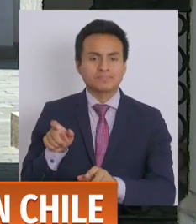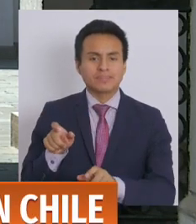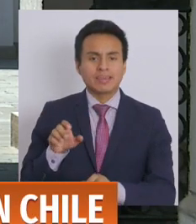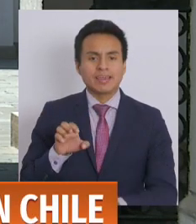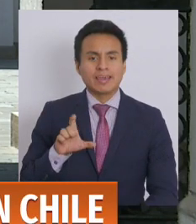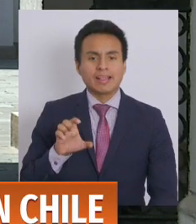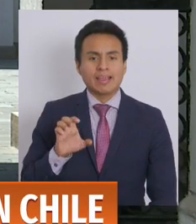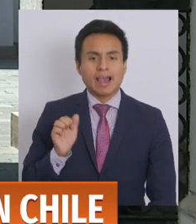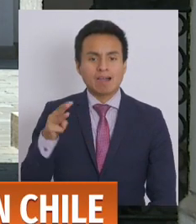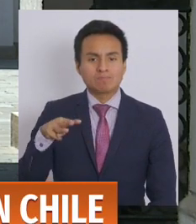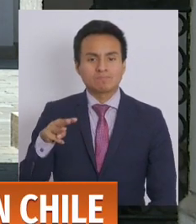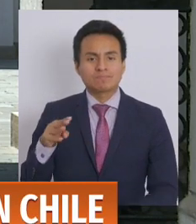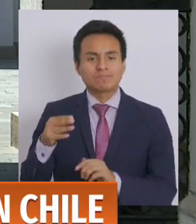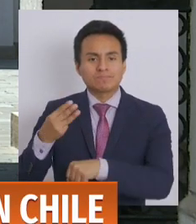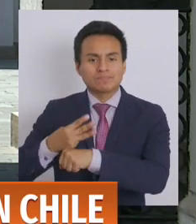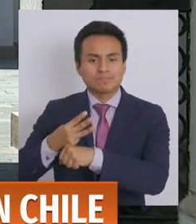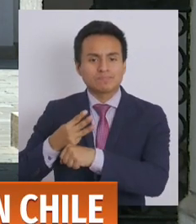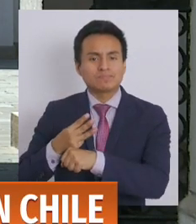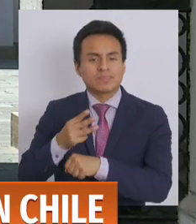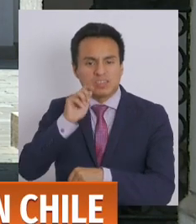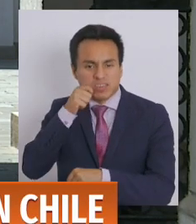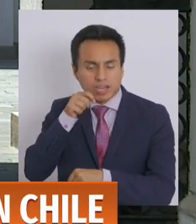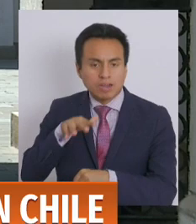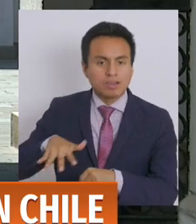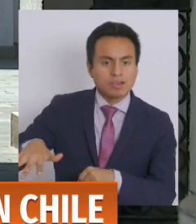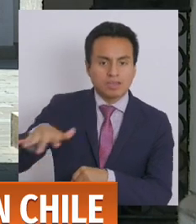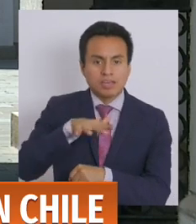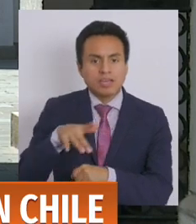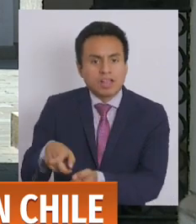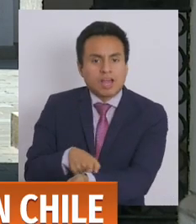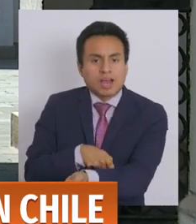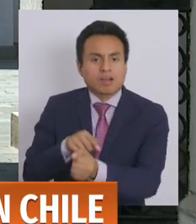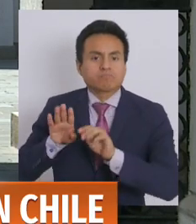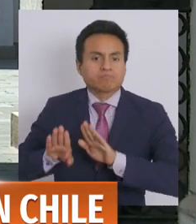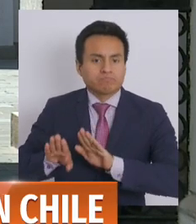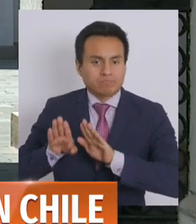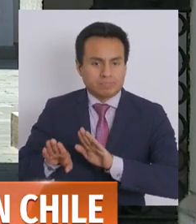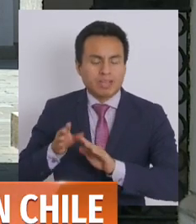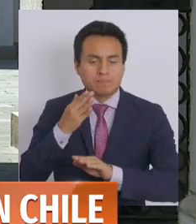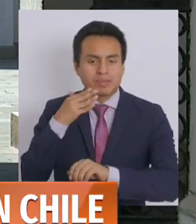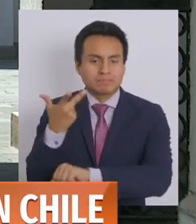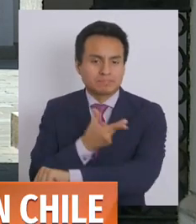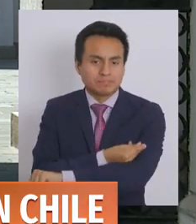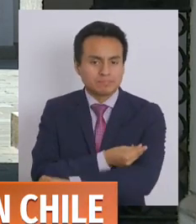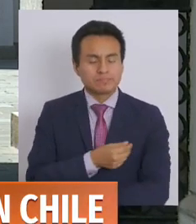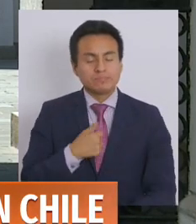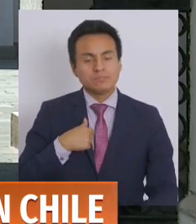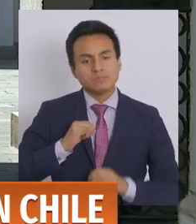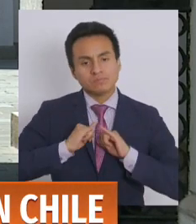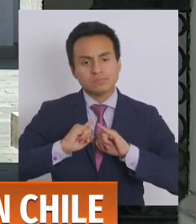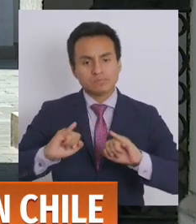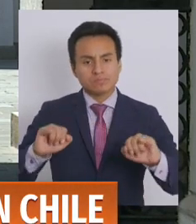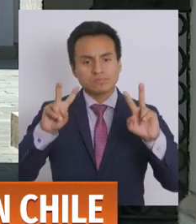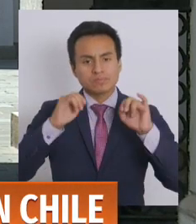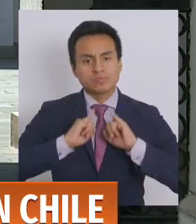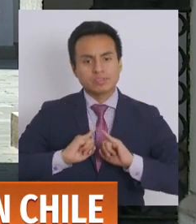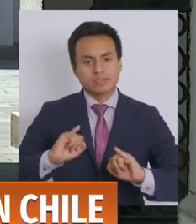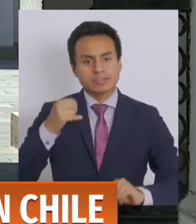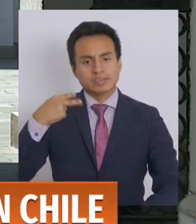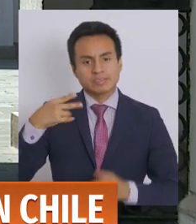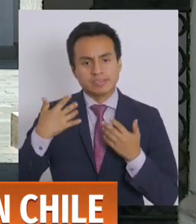ELEAM, que son establecimientos de larga estadía. Así que quería comunicarles esa noticia.